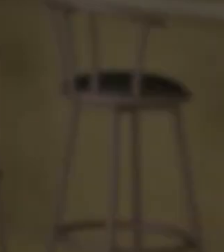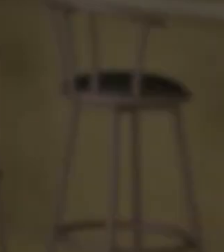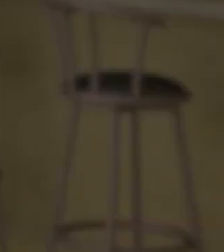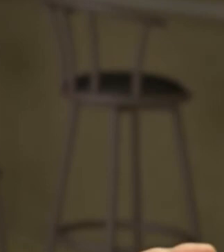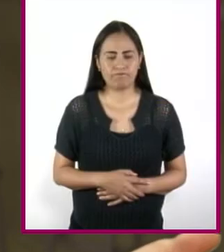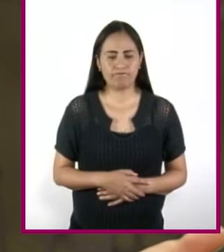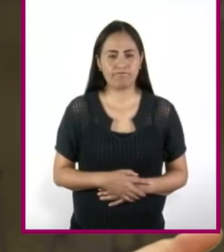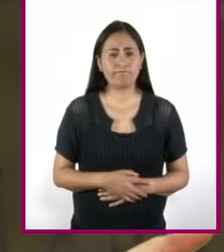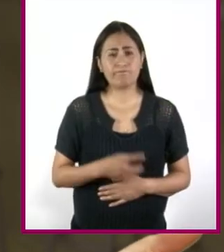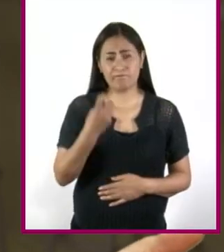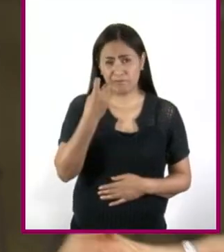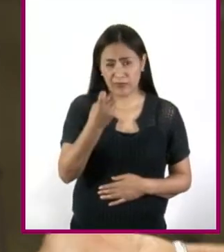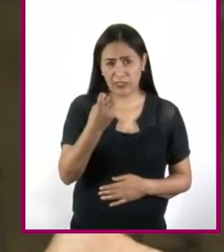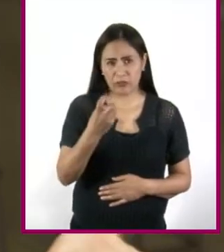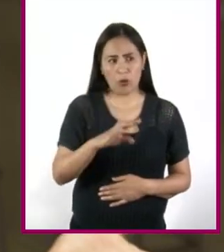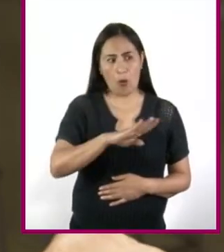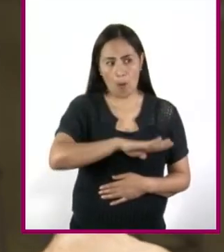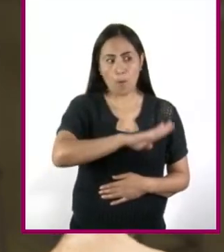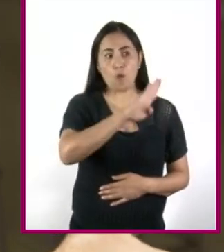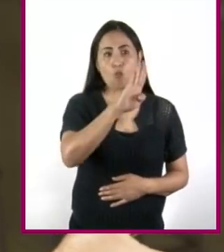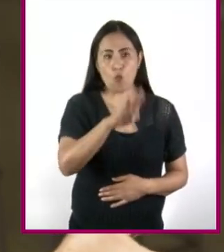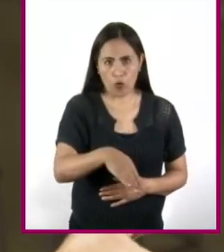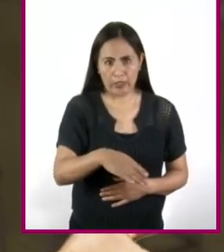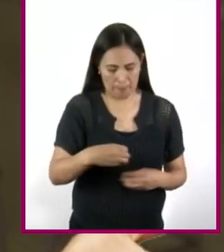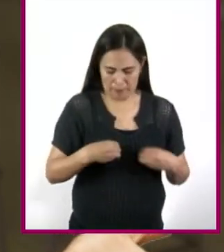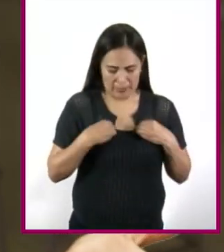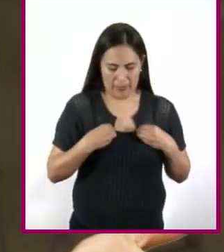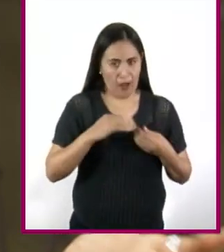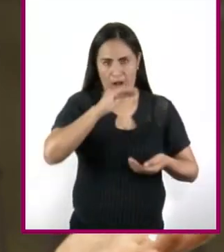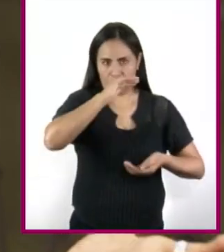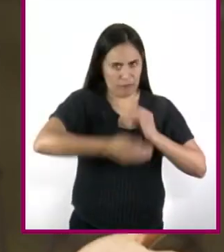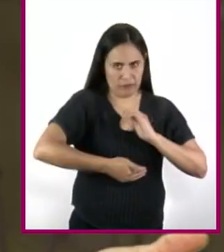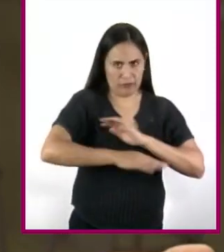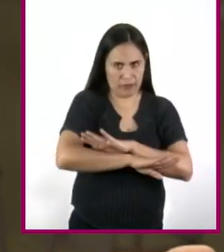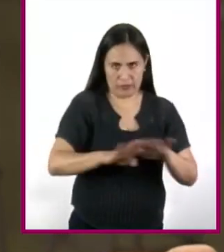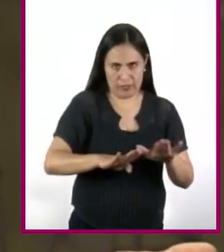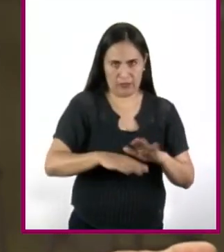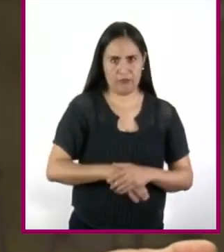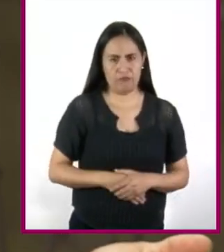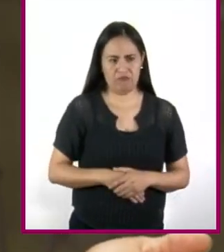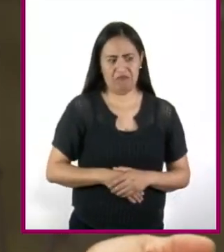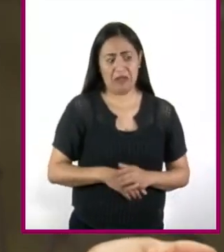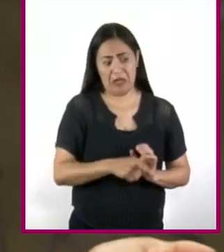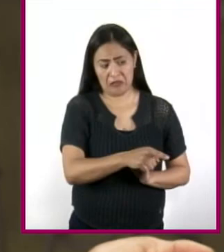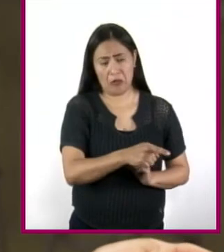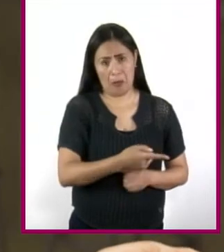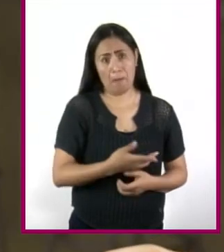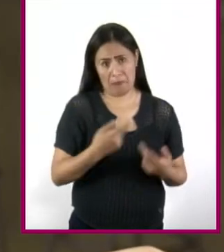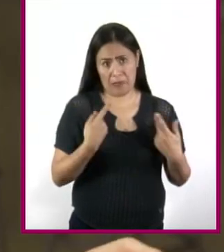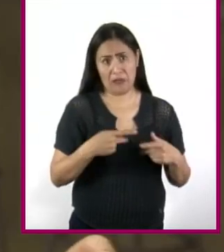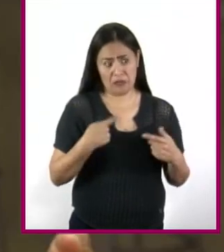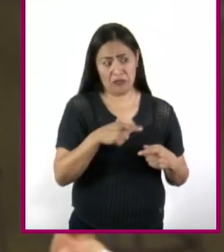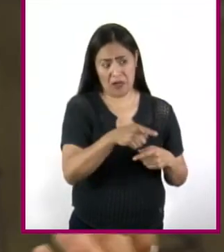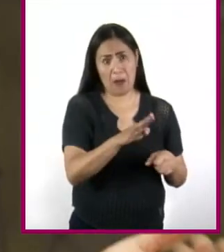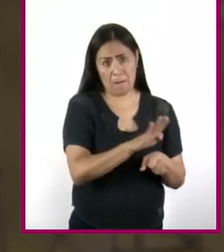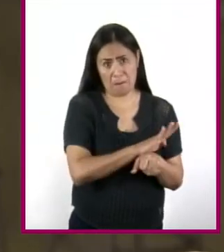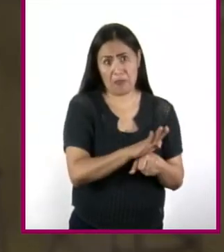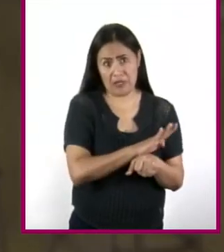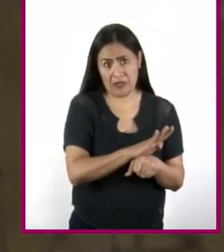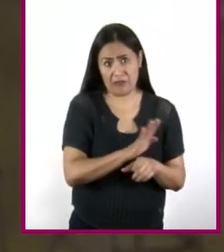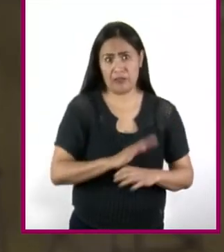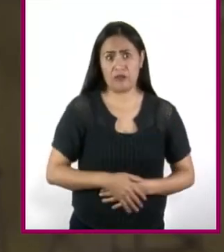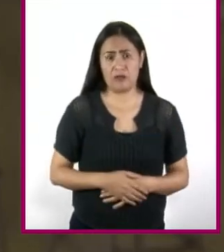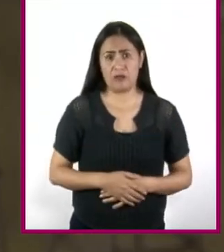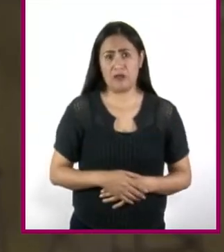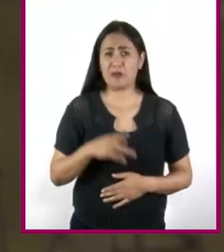En ese caso, la muerte, o sea, el fin de la vida, fue algo bueno para esa persona, pero ¿y si la muerte